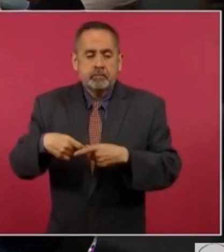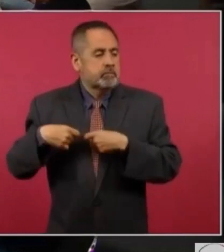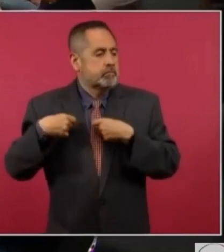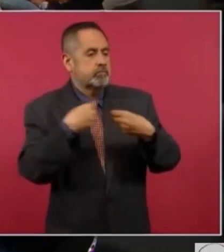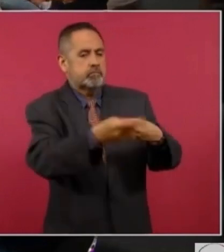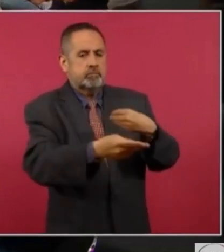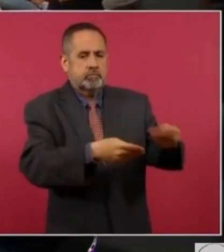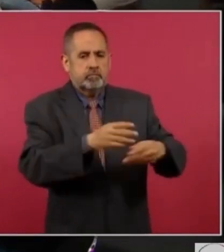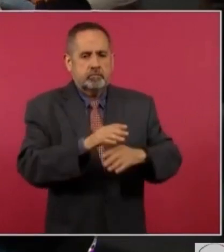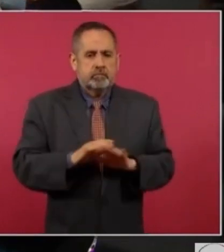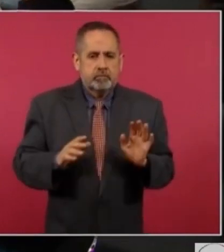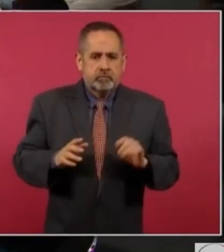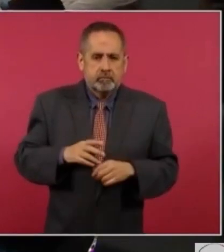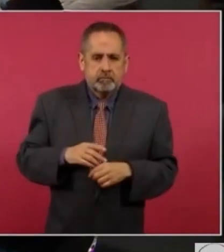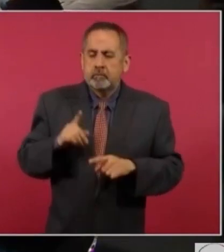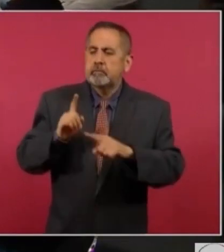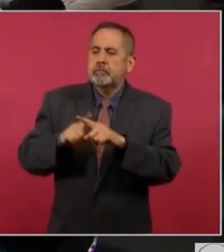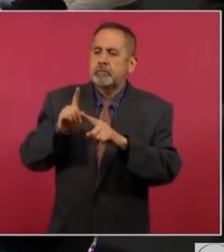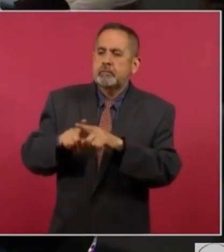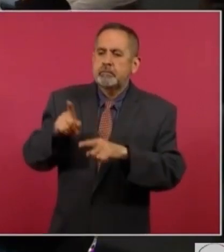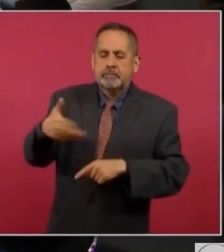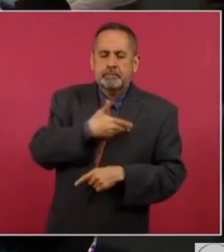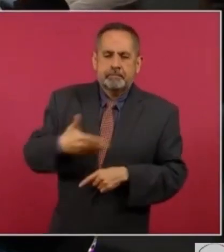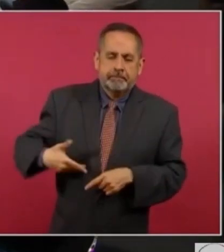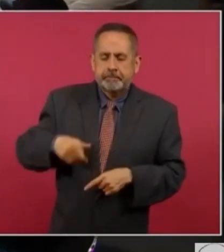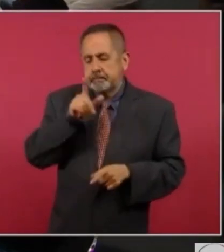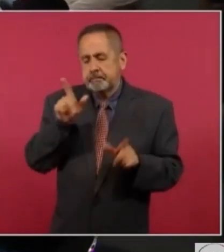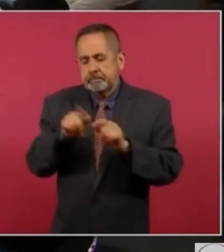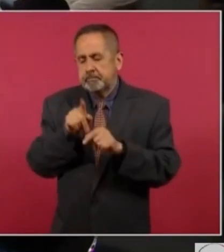Por respeto no menciono al presidente que lo hizo.